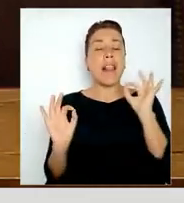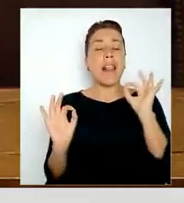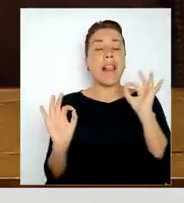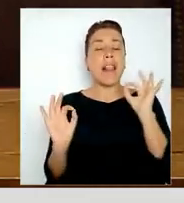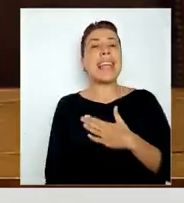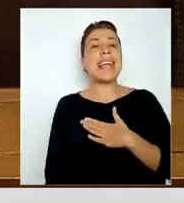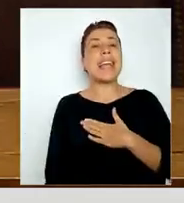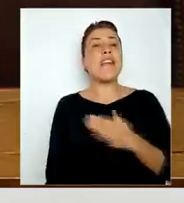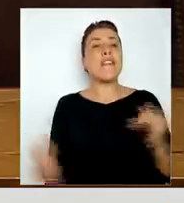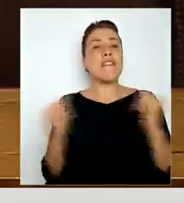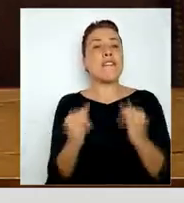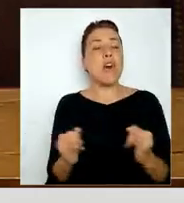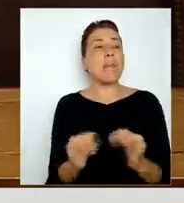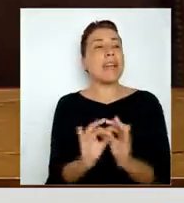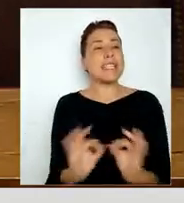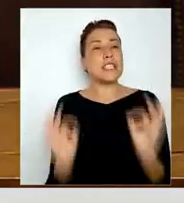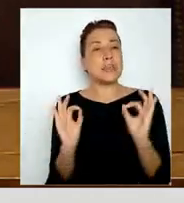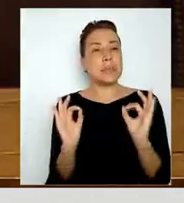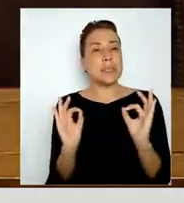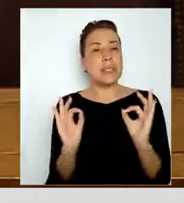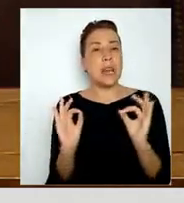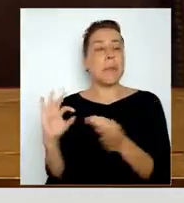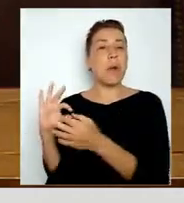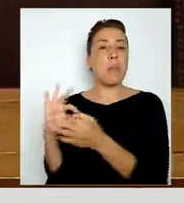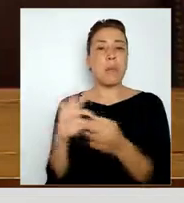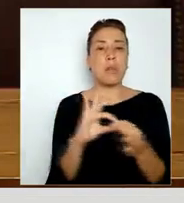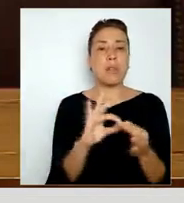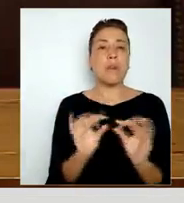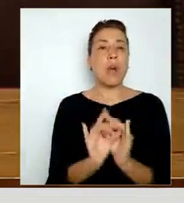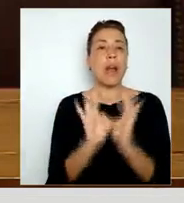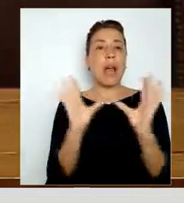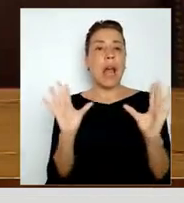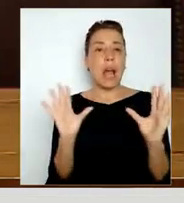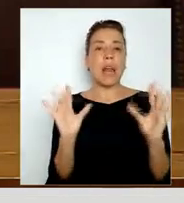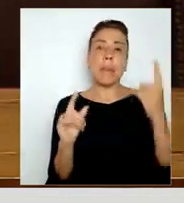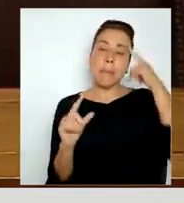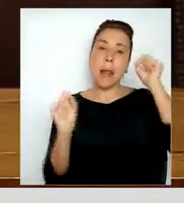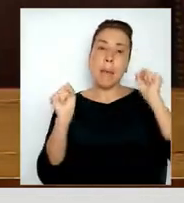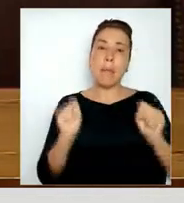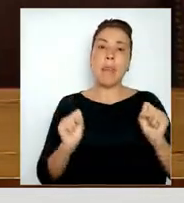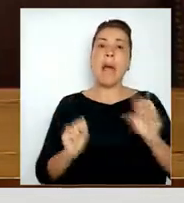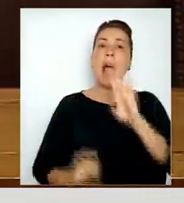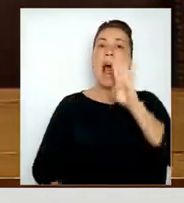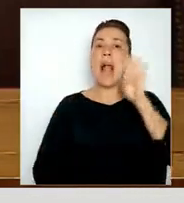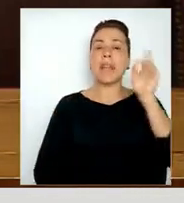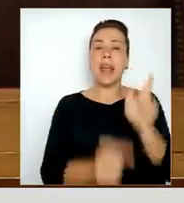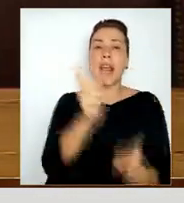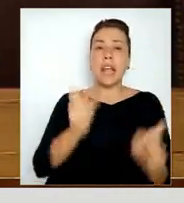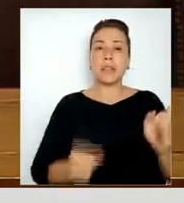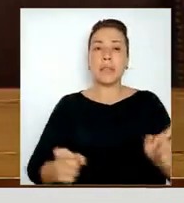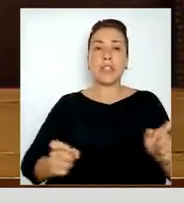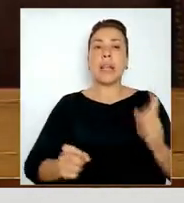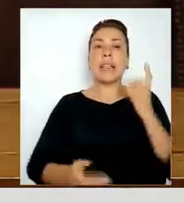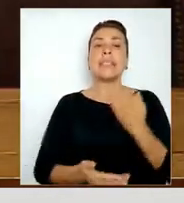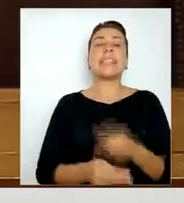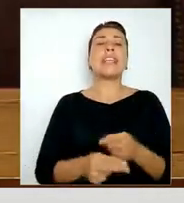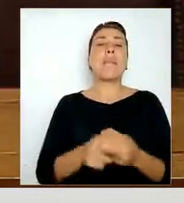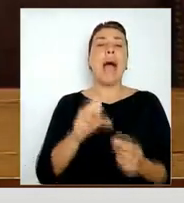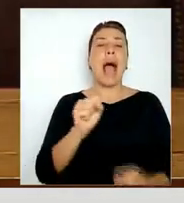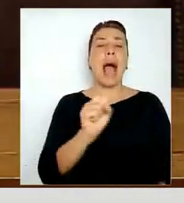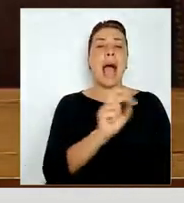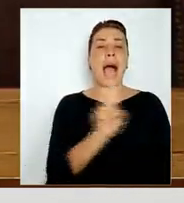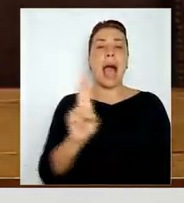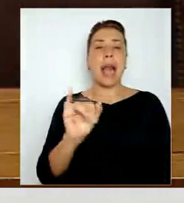específicas con causales claras para que se puedan regularizar las personas que tienen un arraigo en nuestro país y de esa manera poder